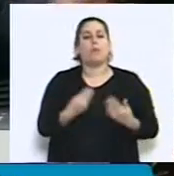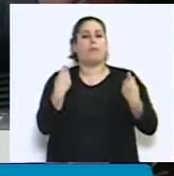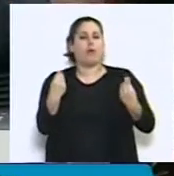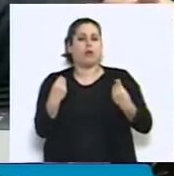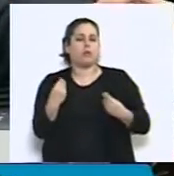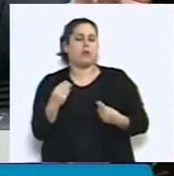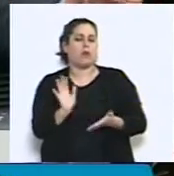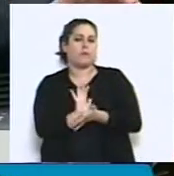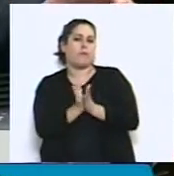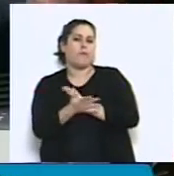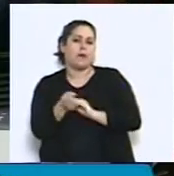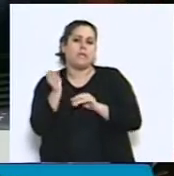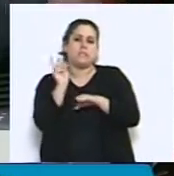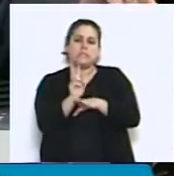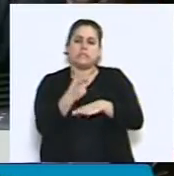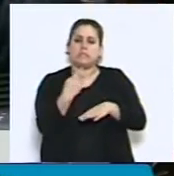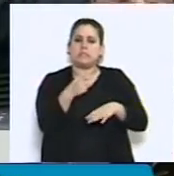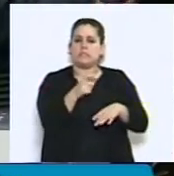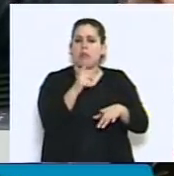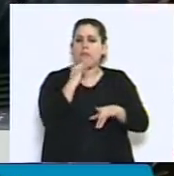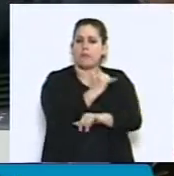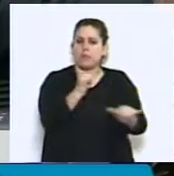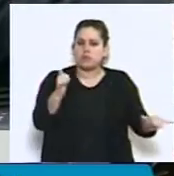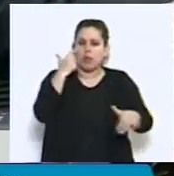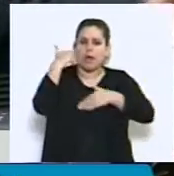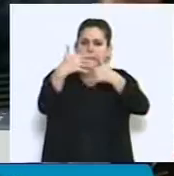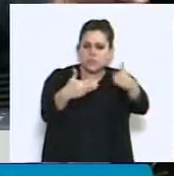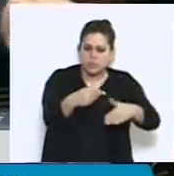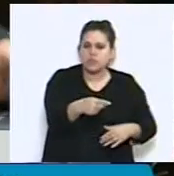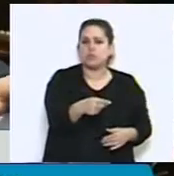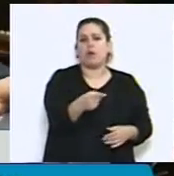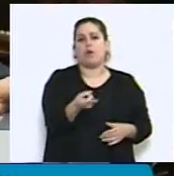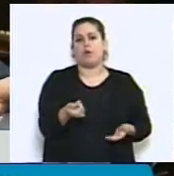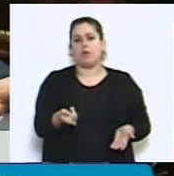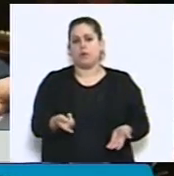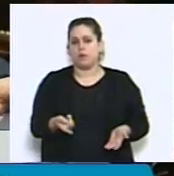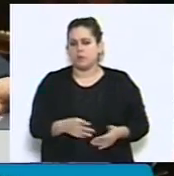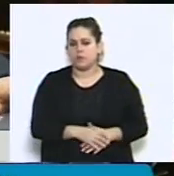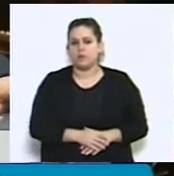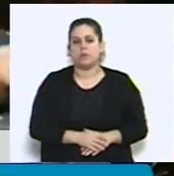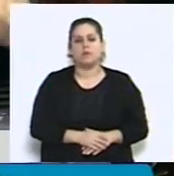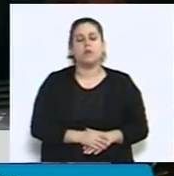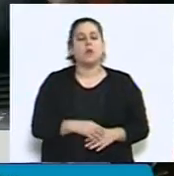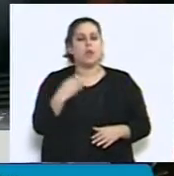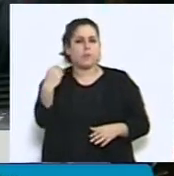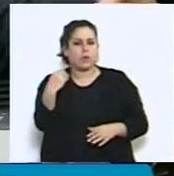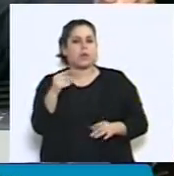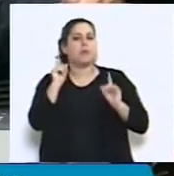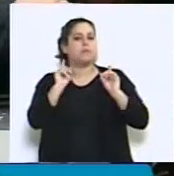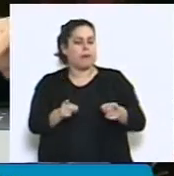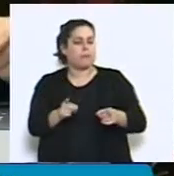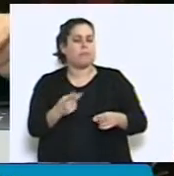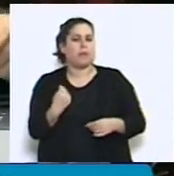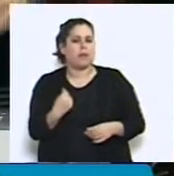un seguro de capacitación e información a todos los desocupados en ese momento? ¿Y por qué